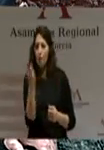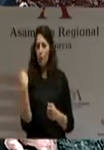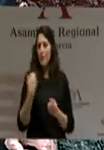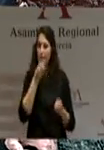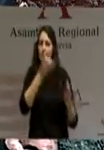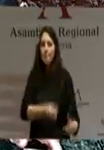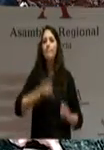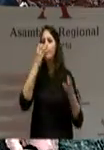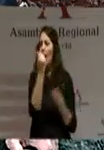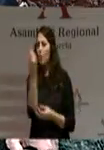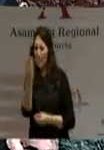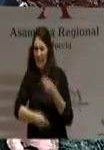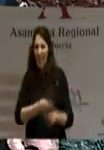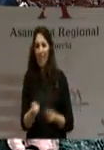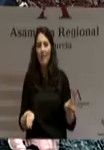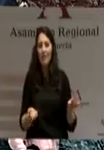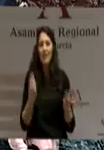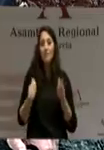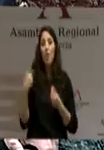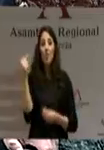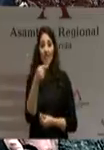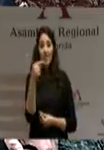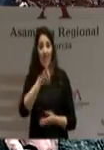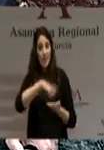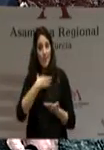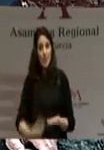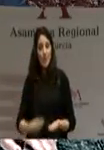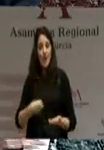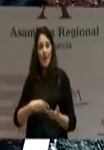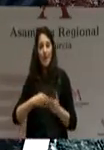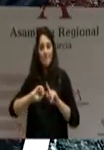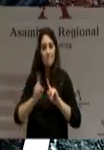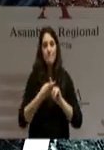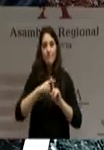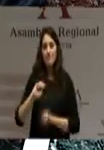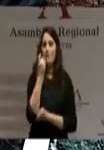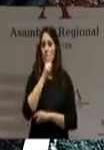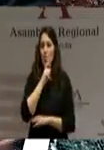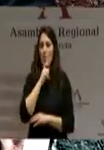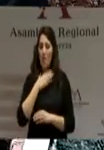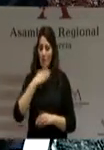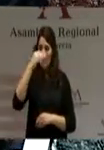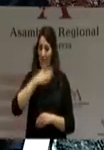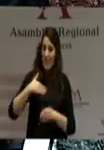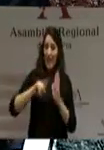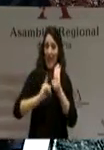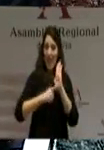produciendo? ¿Cómo piensa corregir el déficit regional? ¿Piensa cumplir con la ley y pagar la renta